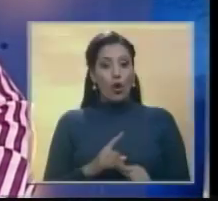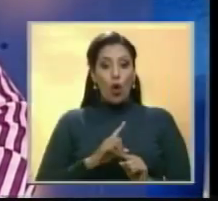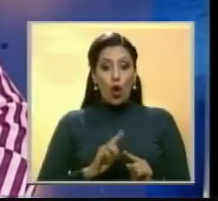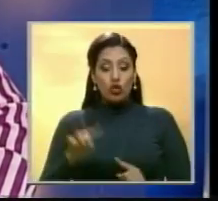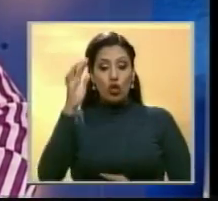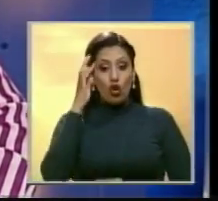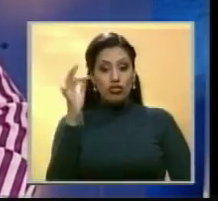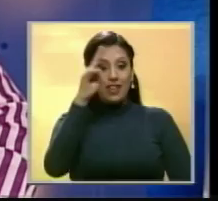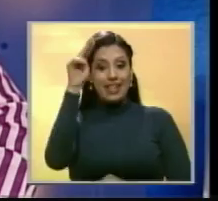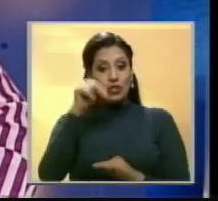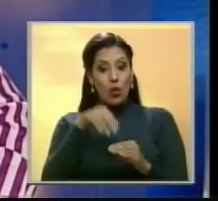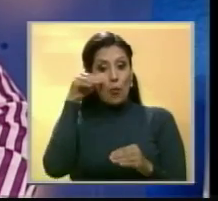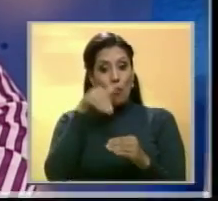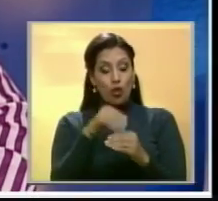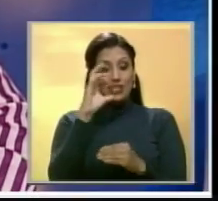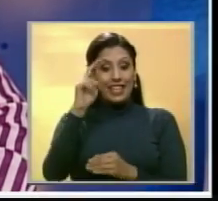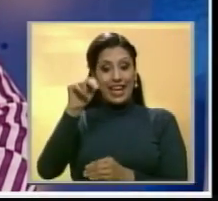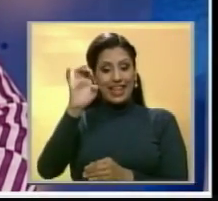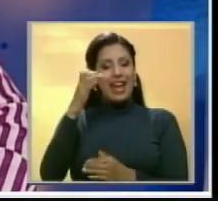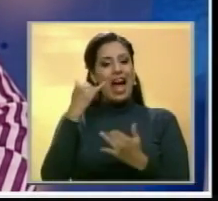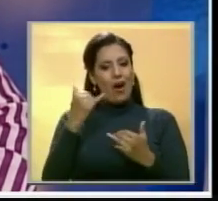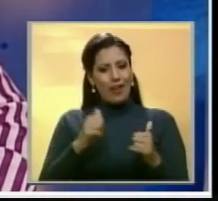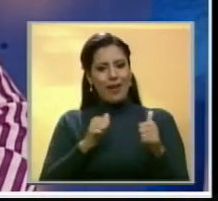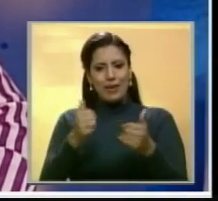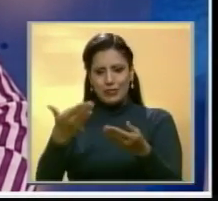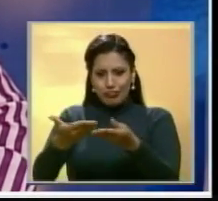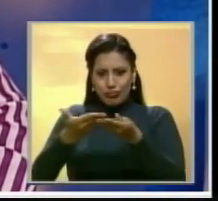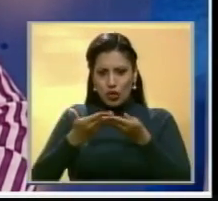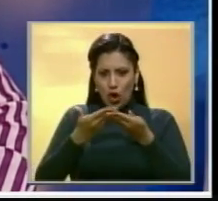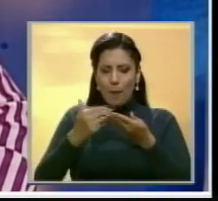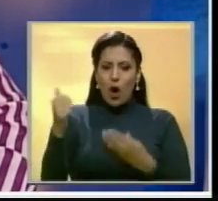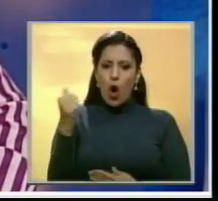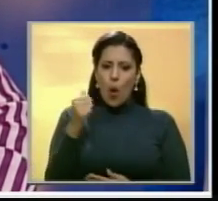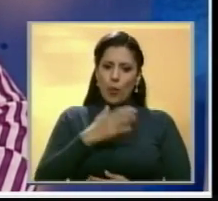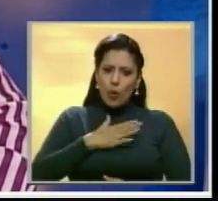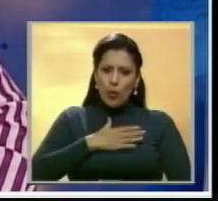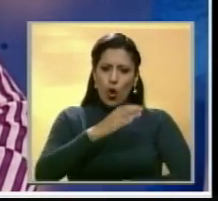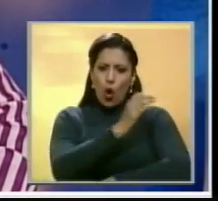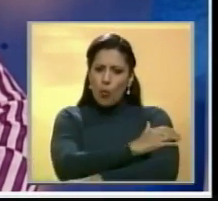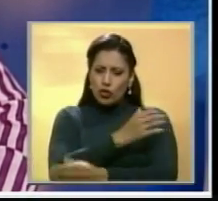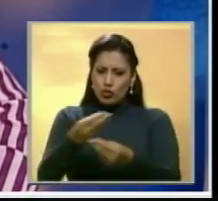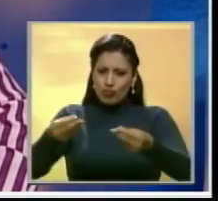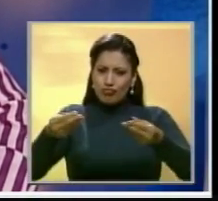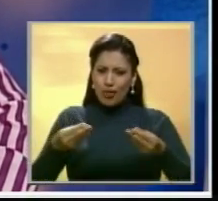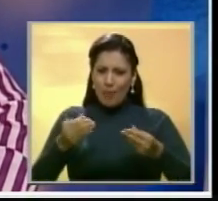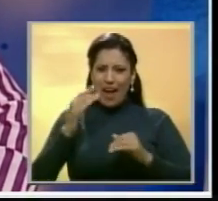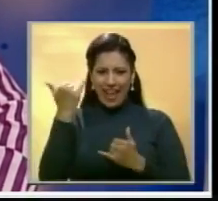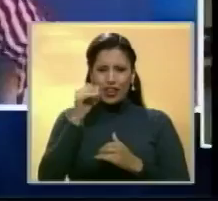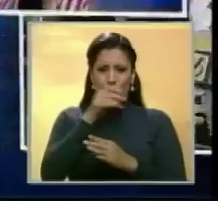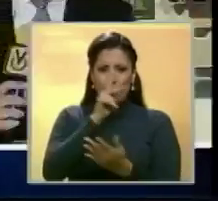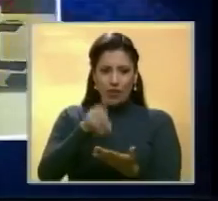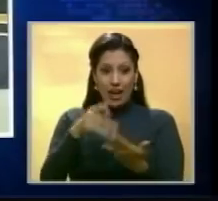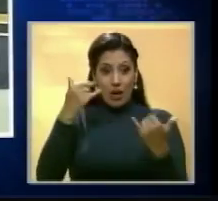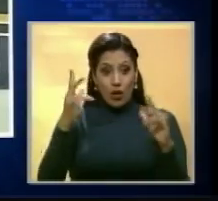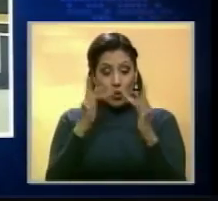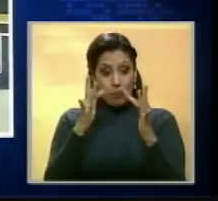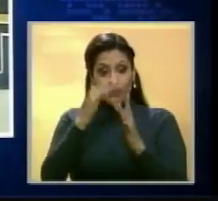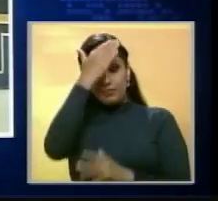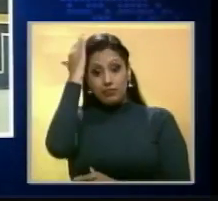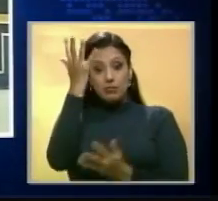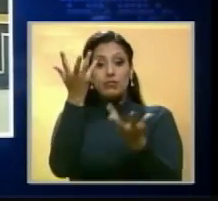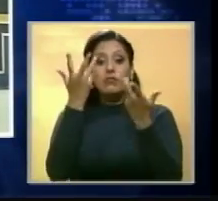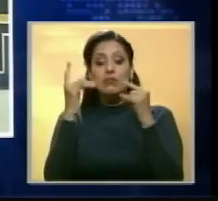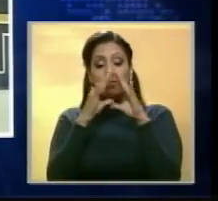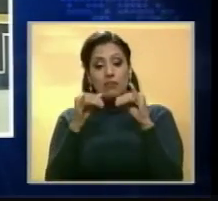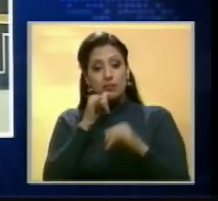El Consejo Nacional Electoral va a analizar el petitorio que la oposición le entregó al rector Luis Emilio Rondón. Manuel Covela se encuentra en vivo y directo y nos